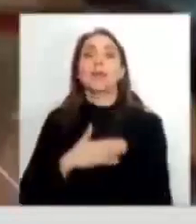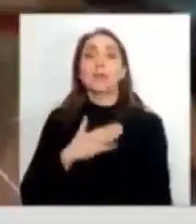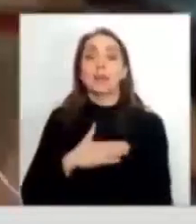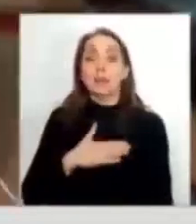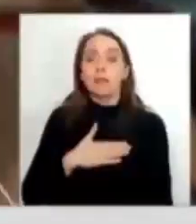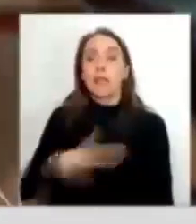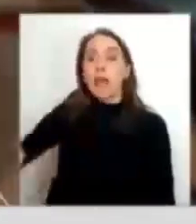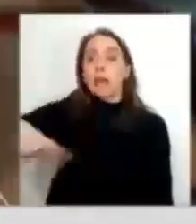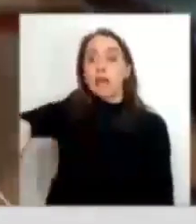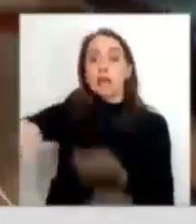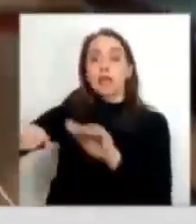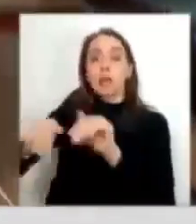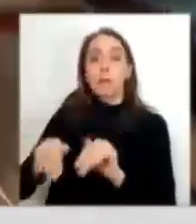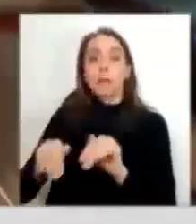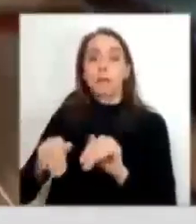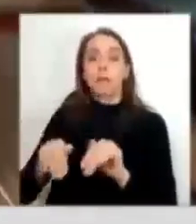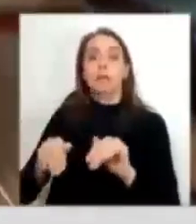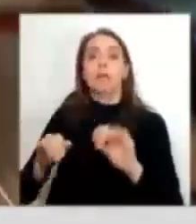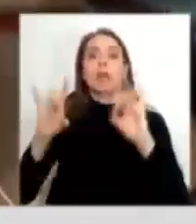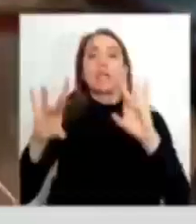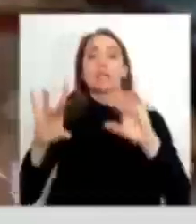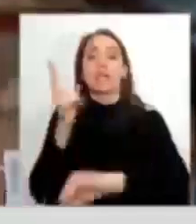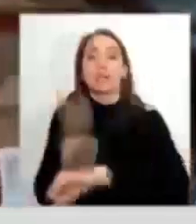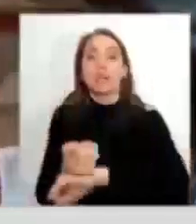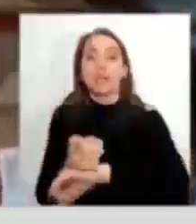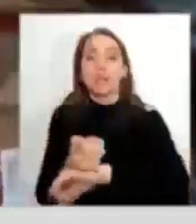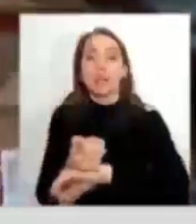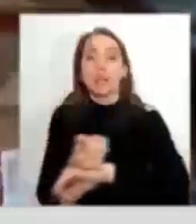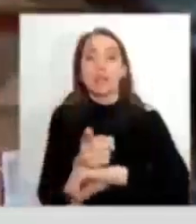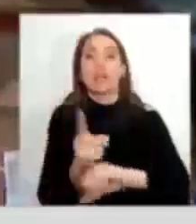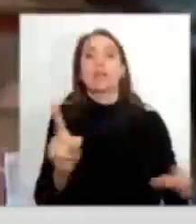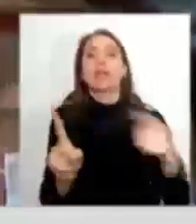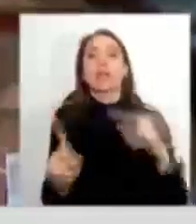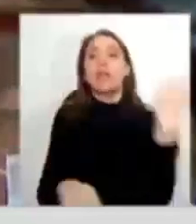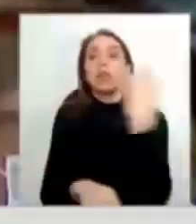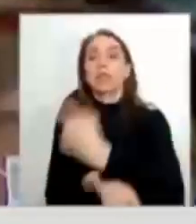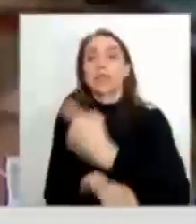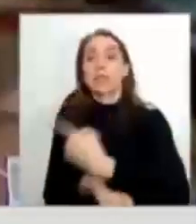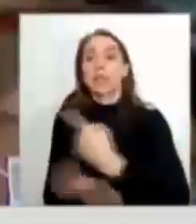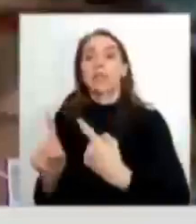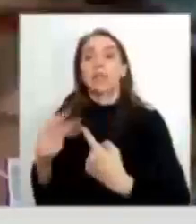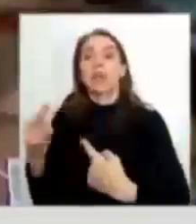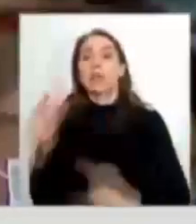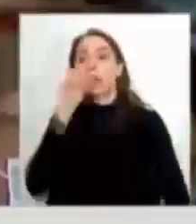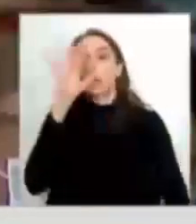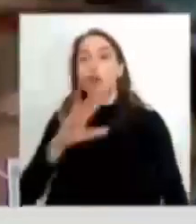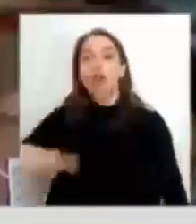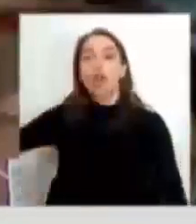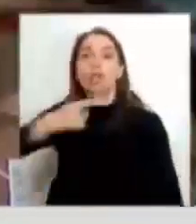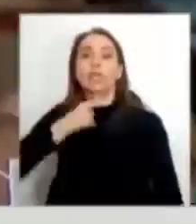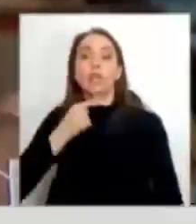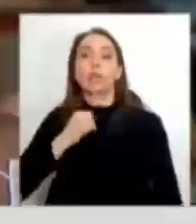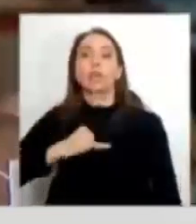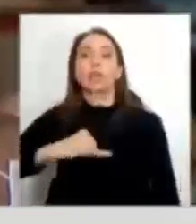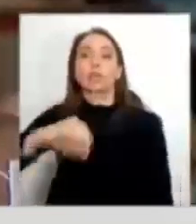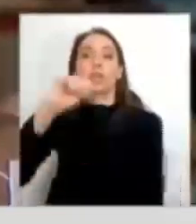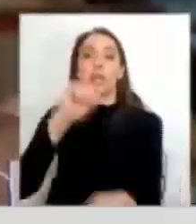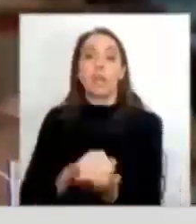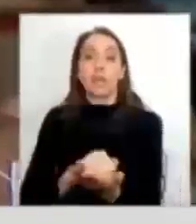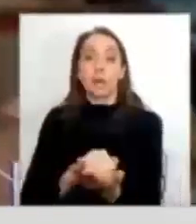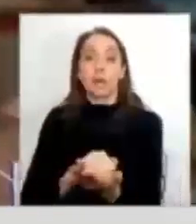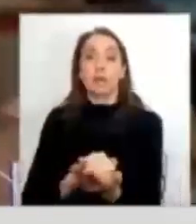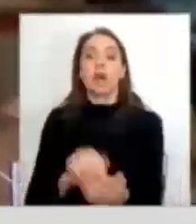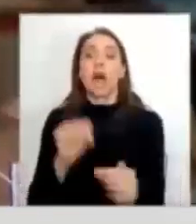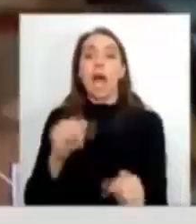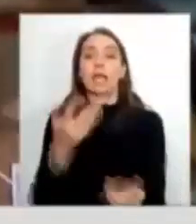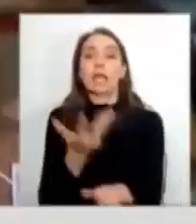una dictadura recibieron una dictadura bueno pero no era la dictadura el color que querían por eso siguen reclamando acá hay un problema damas y